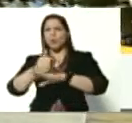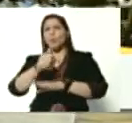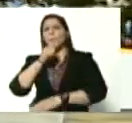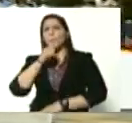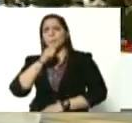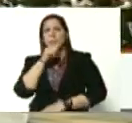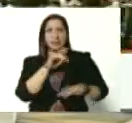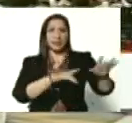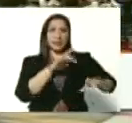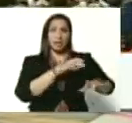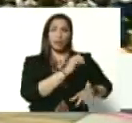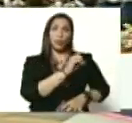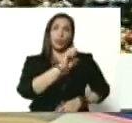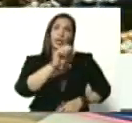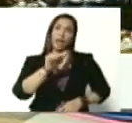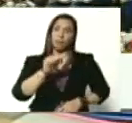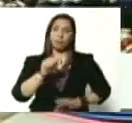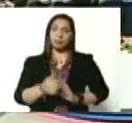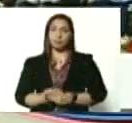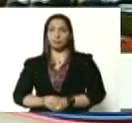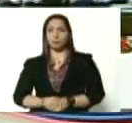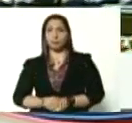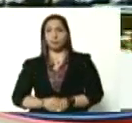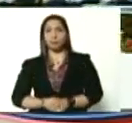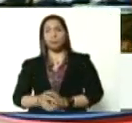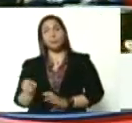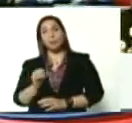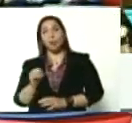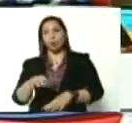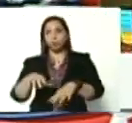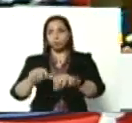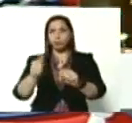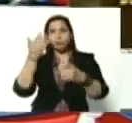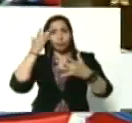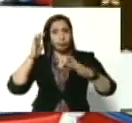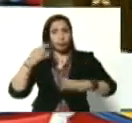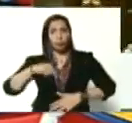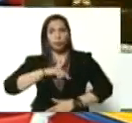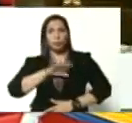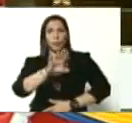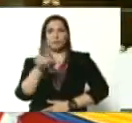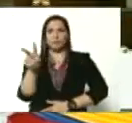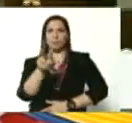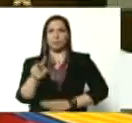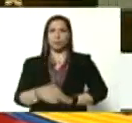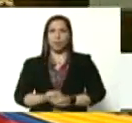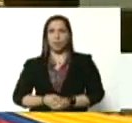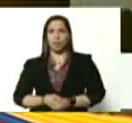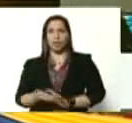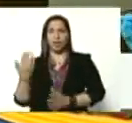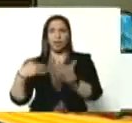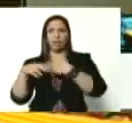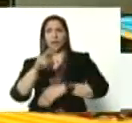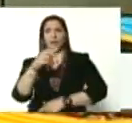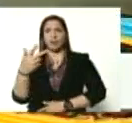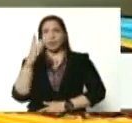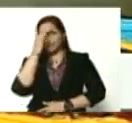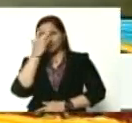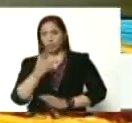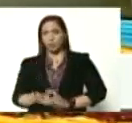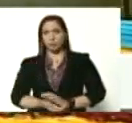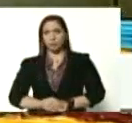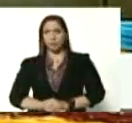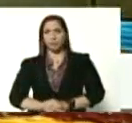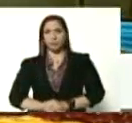presidente por el intento de invasión a nuestra patria aquel 23 de febrero